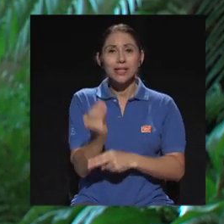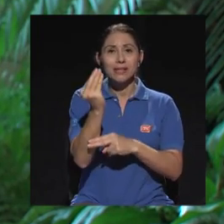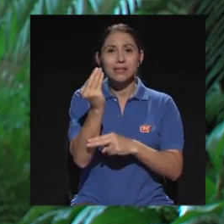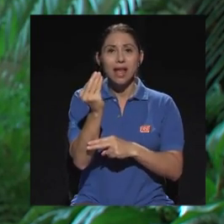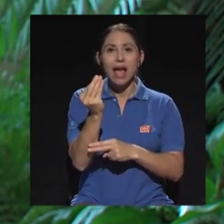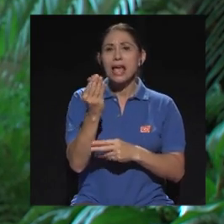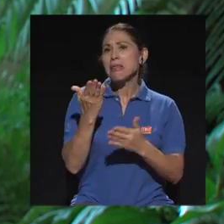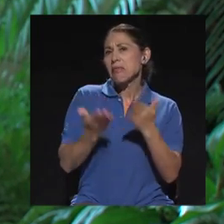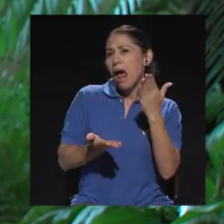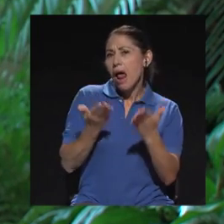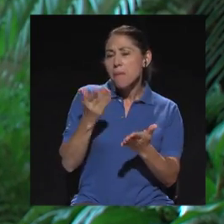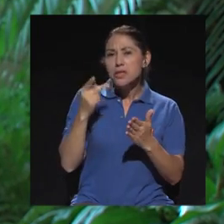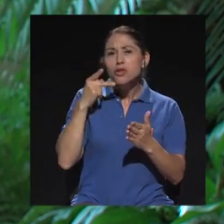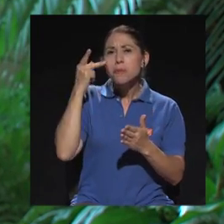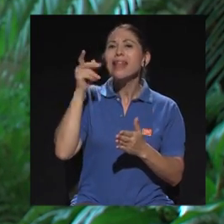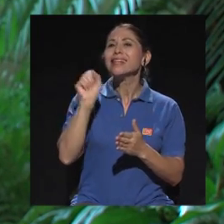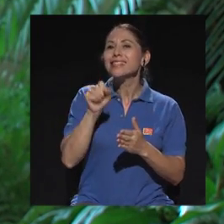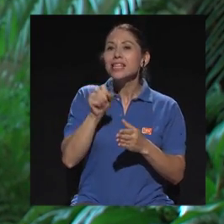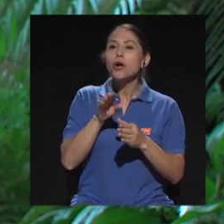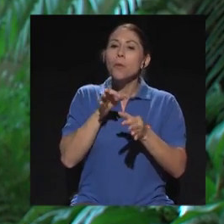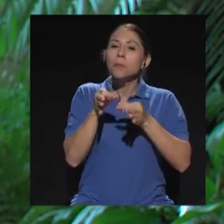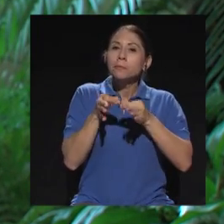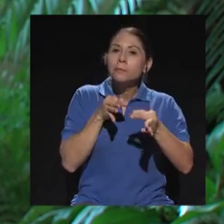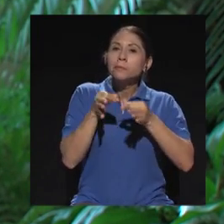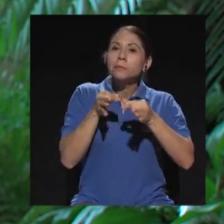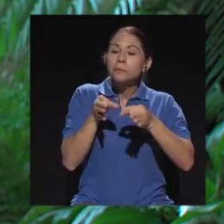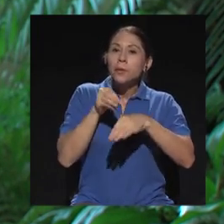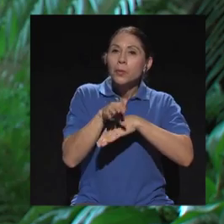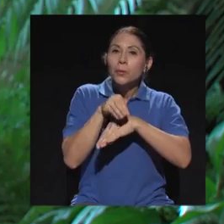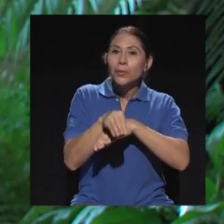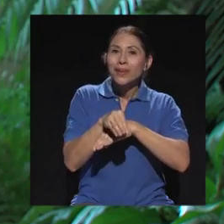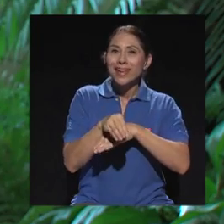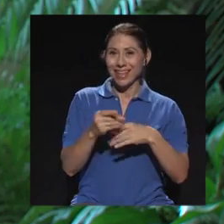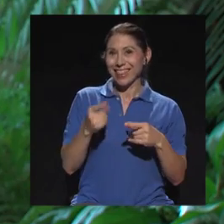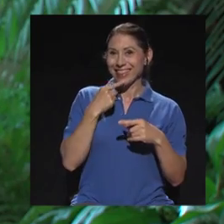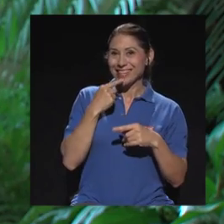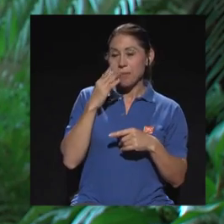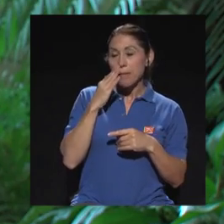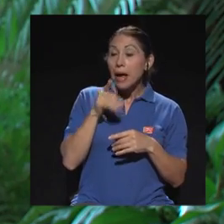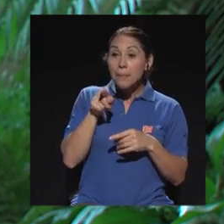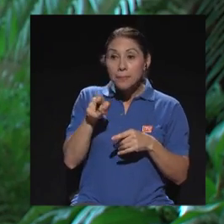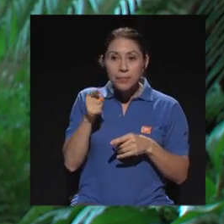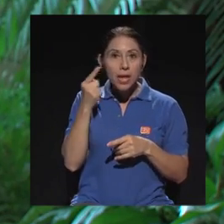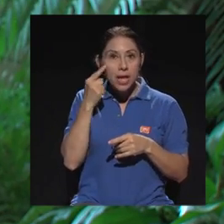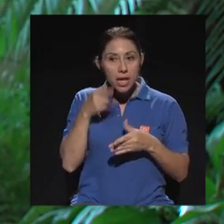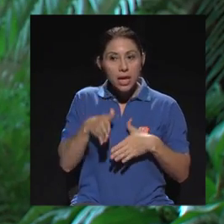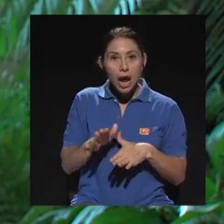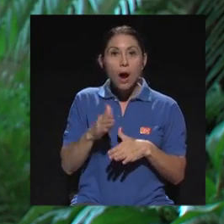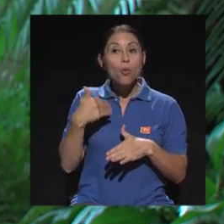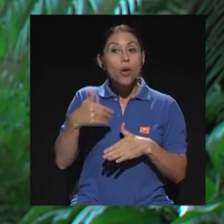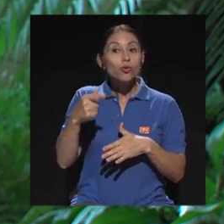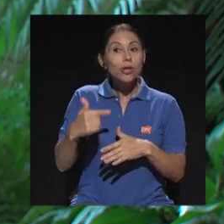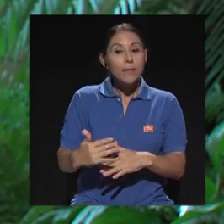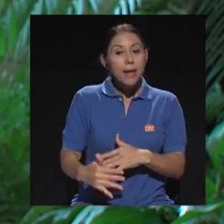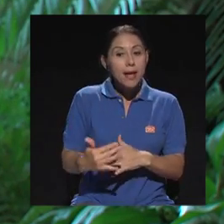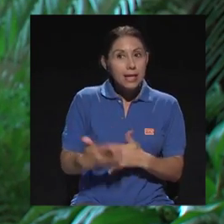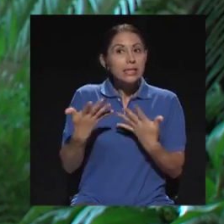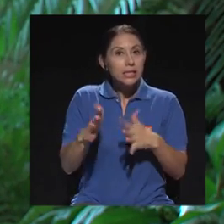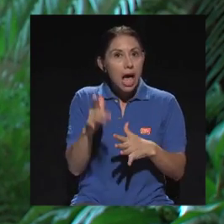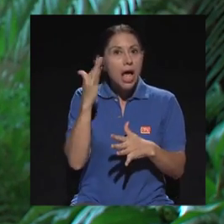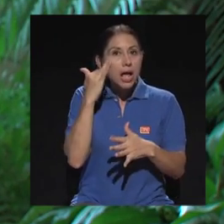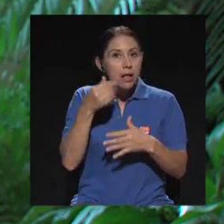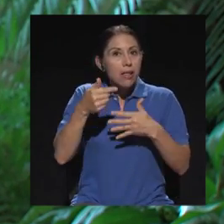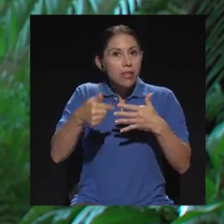ese sentido sí orientan a sus hijos. Para que ellos entiendan, mamita, cuando le viene la menstruación ya sabe que, ¿verdad? Eso nosotros lo